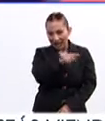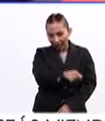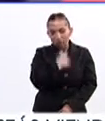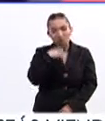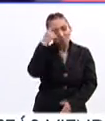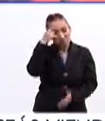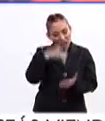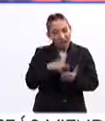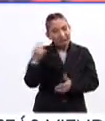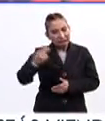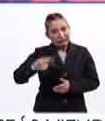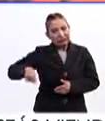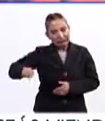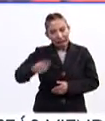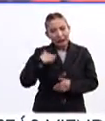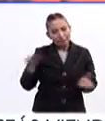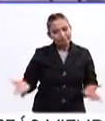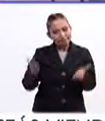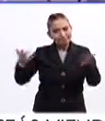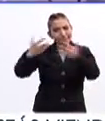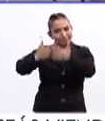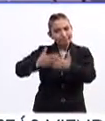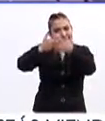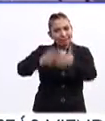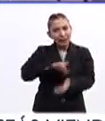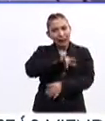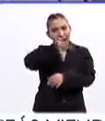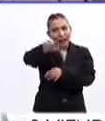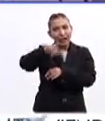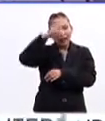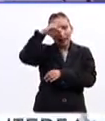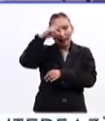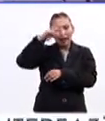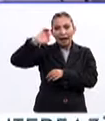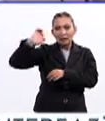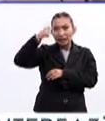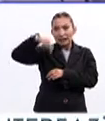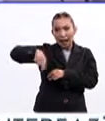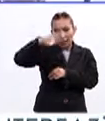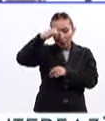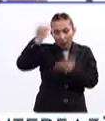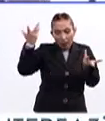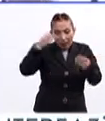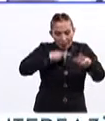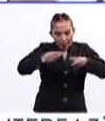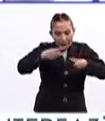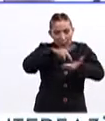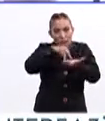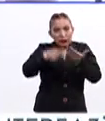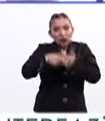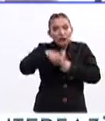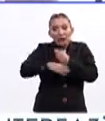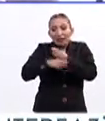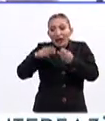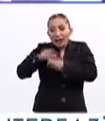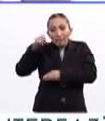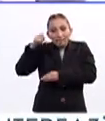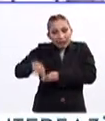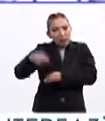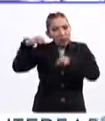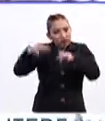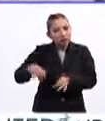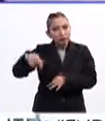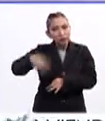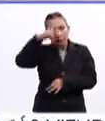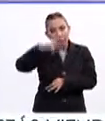están conscientes de la necesidad de que se impulse la industria aeroespacial en nuestro país para que se comiencen a desarrollar proyectos y materiales propios de